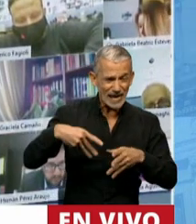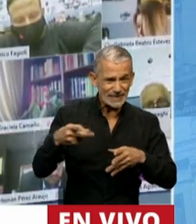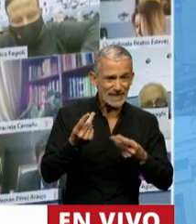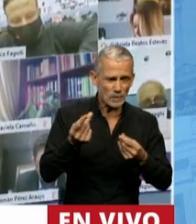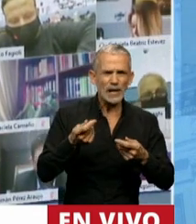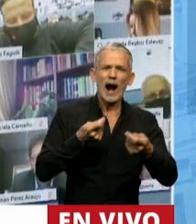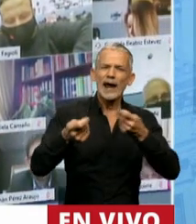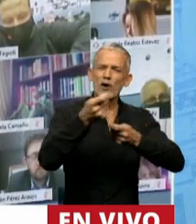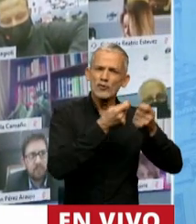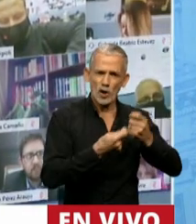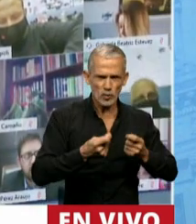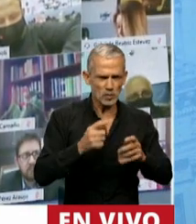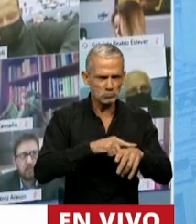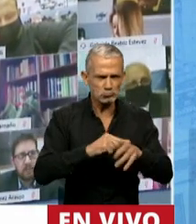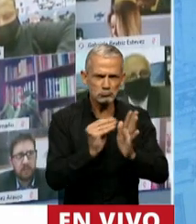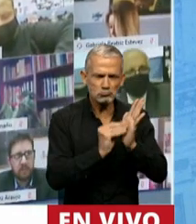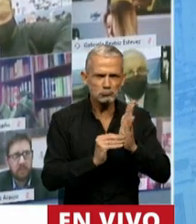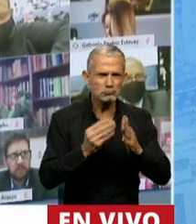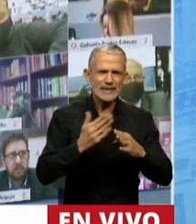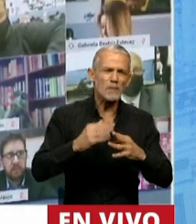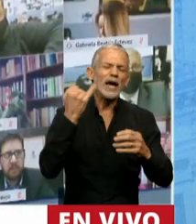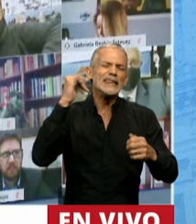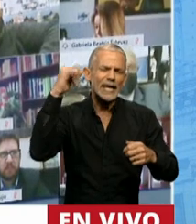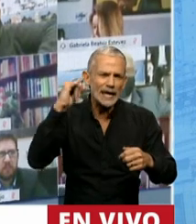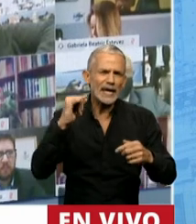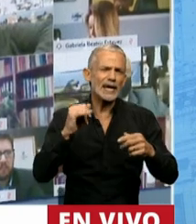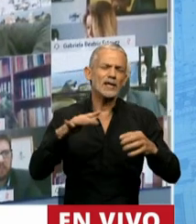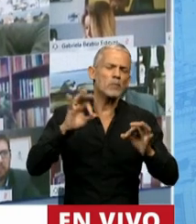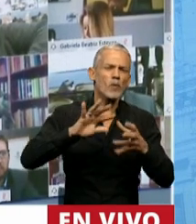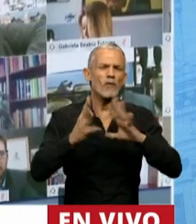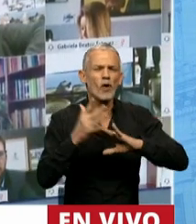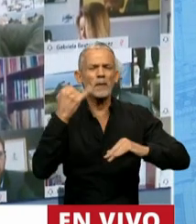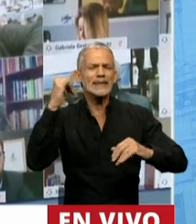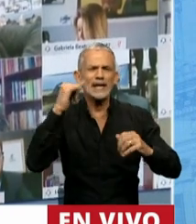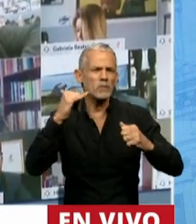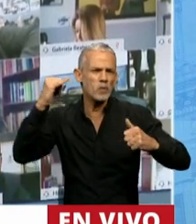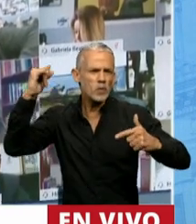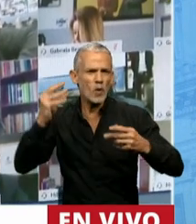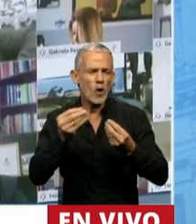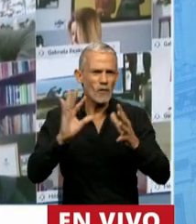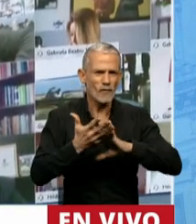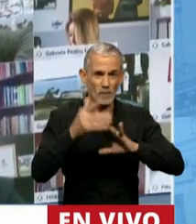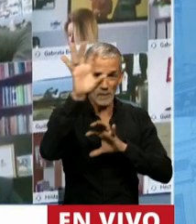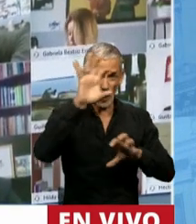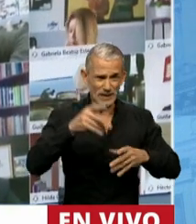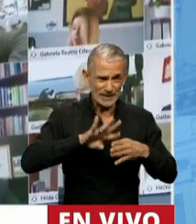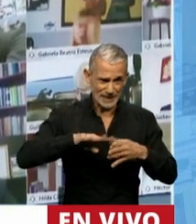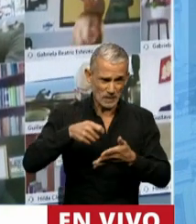Además este la tasa de interés el tipo de intereses que que deberán